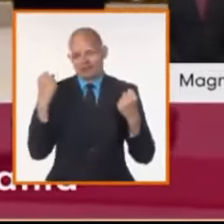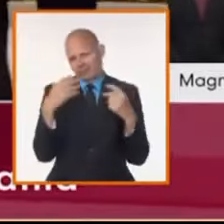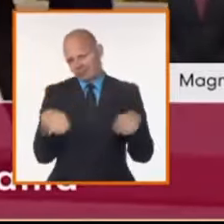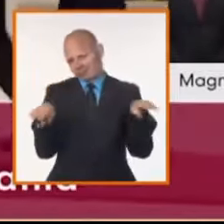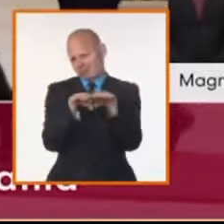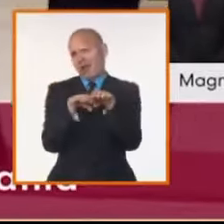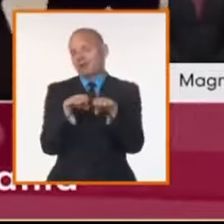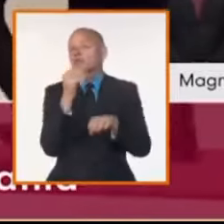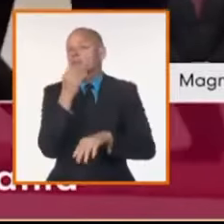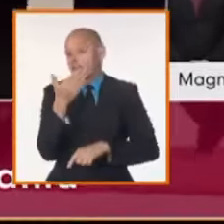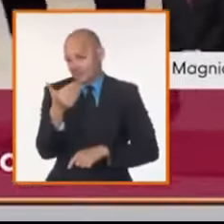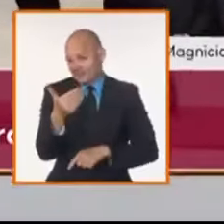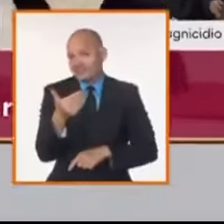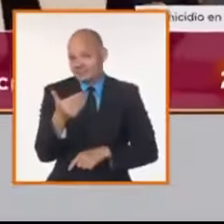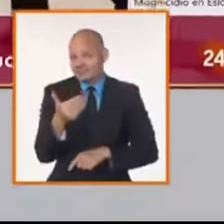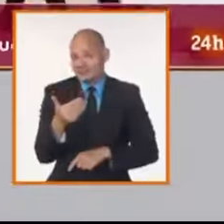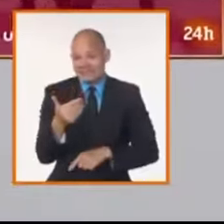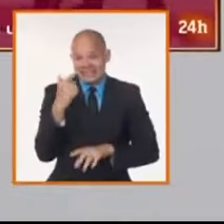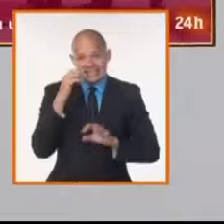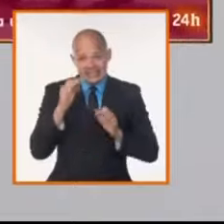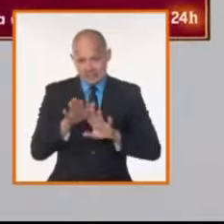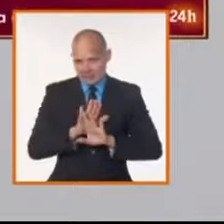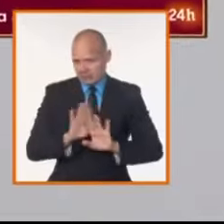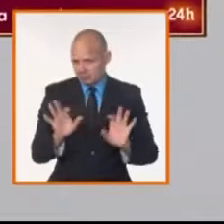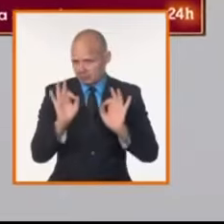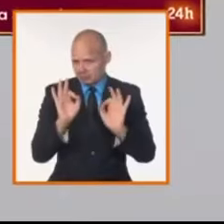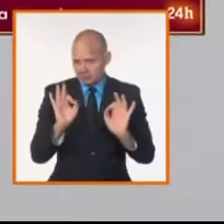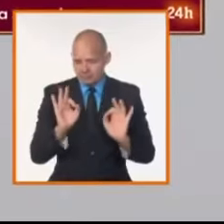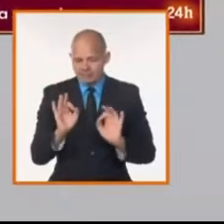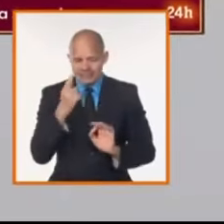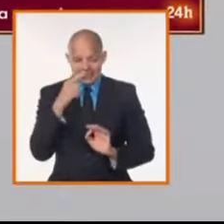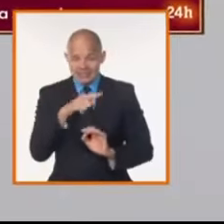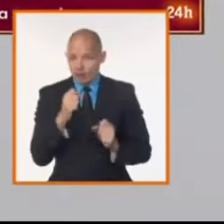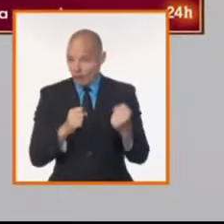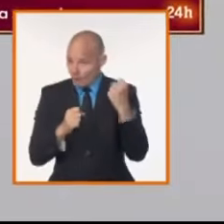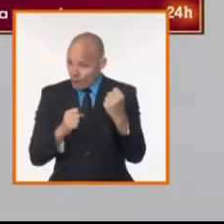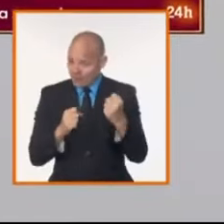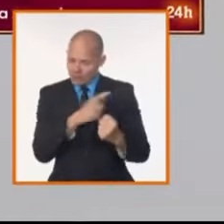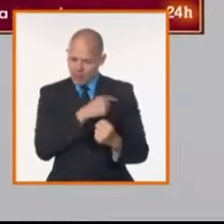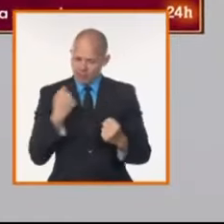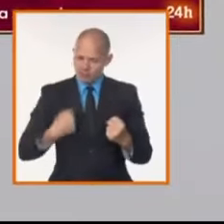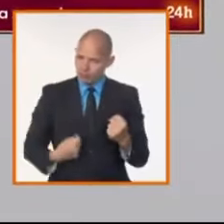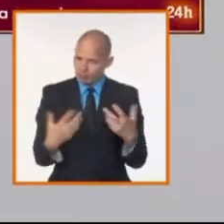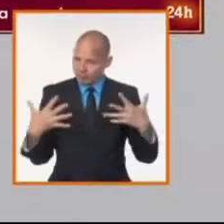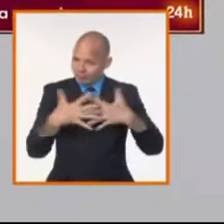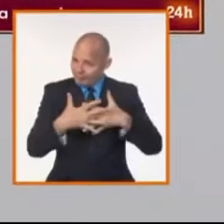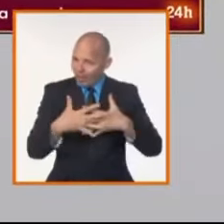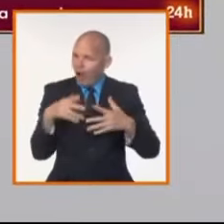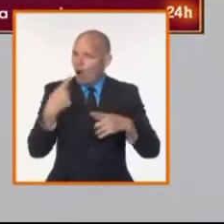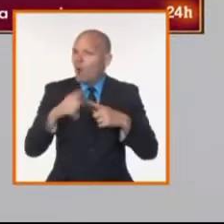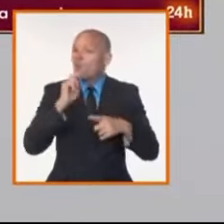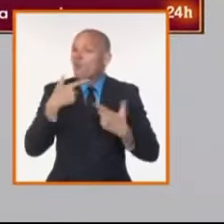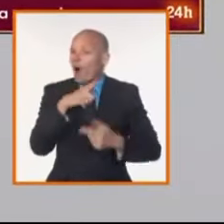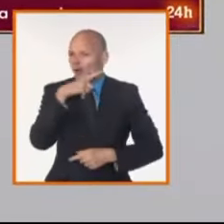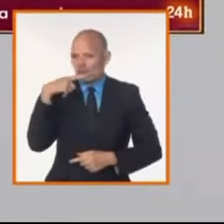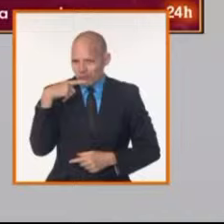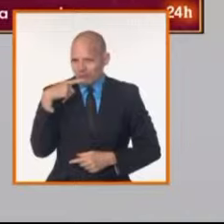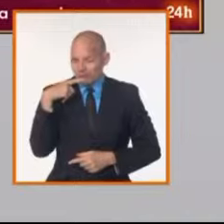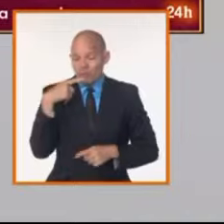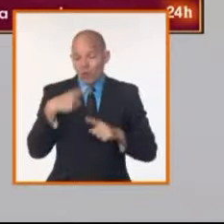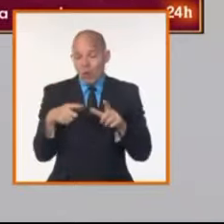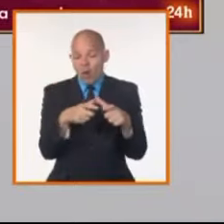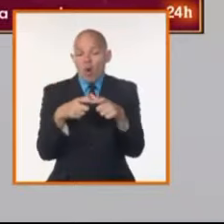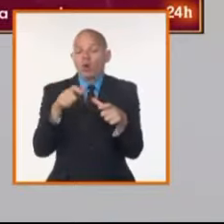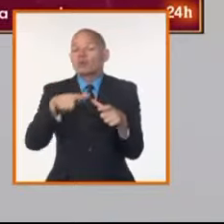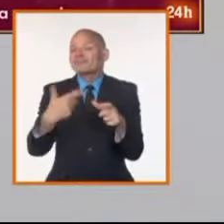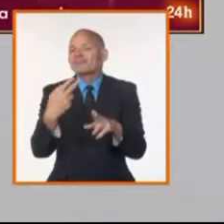emergente ahí está el eje eh pequín eh Moscú el tema del Bridge es un ejemplo de ello no el único pero